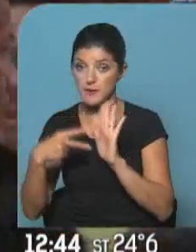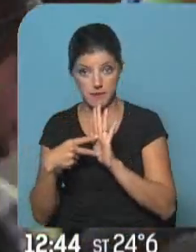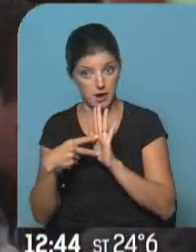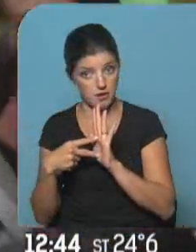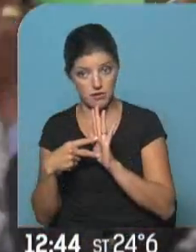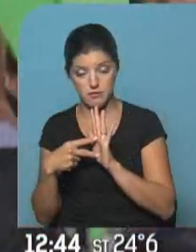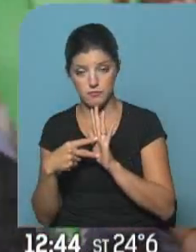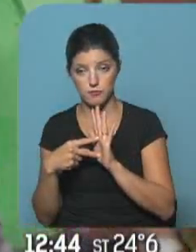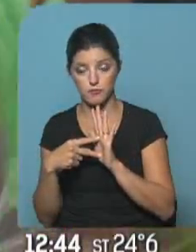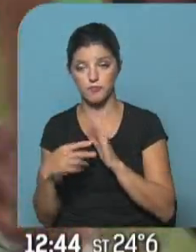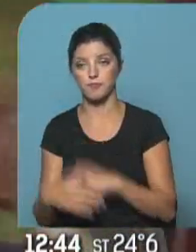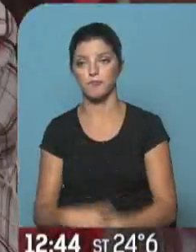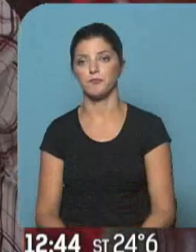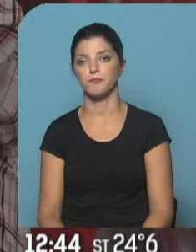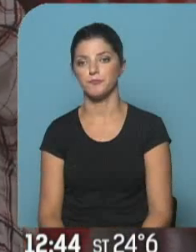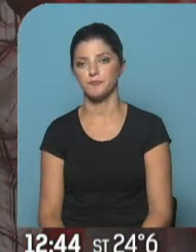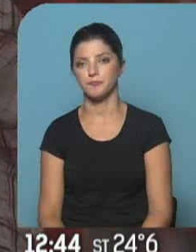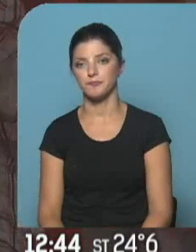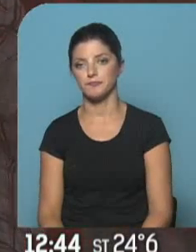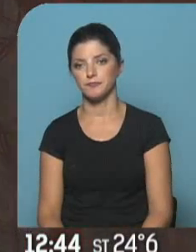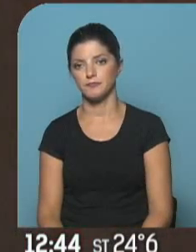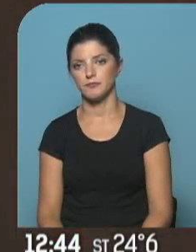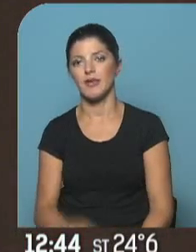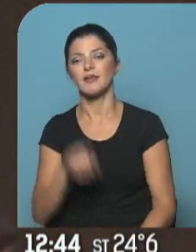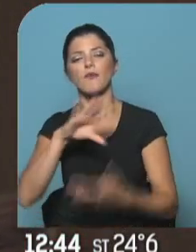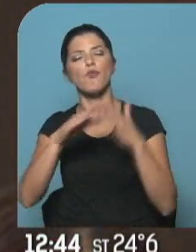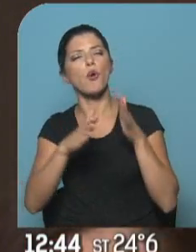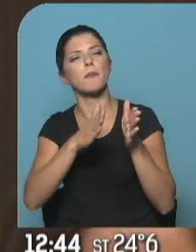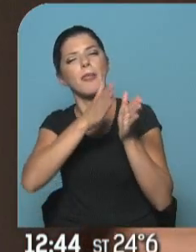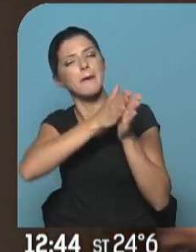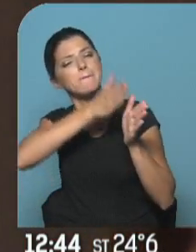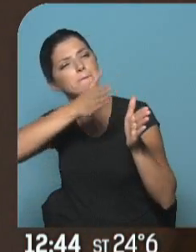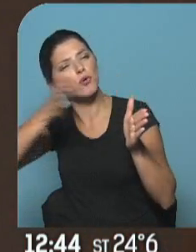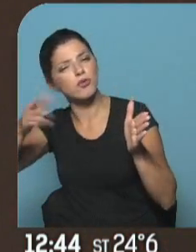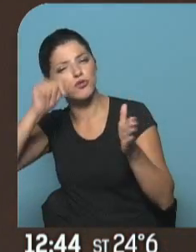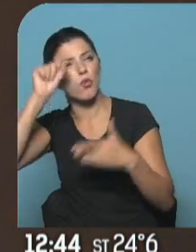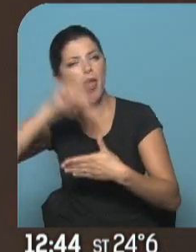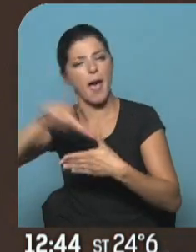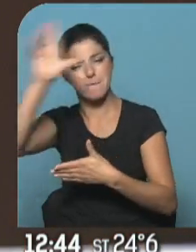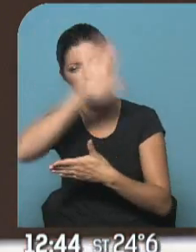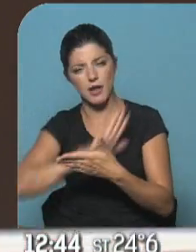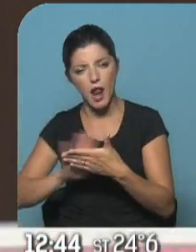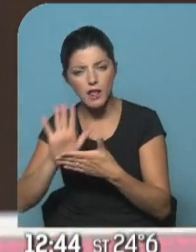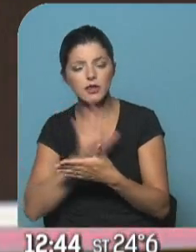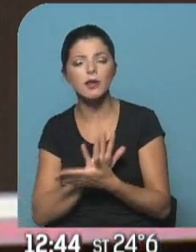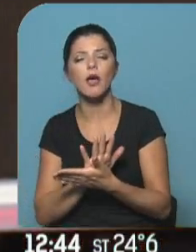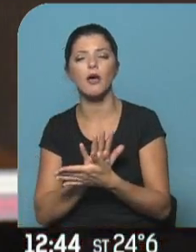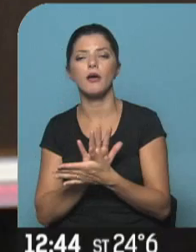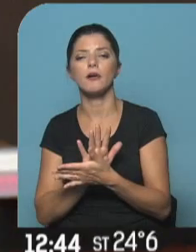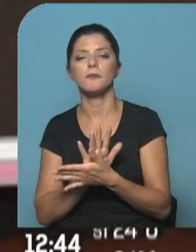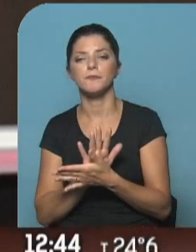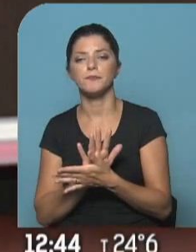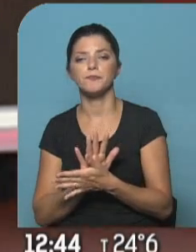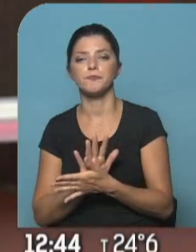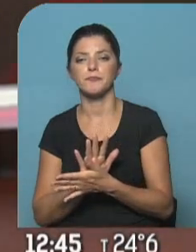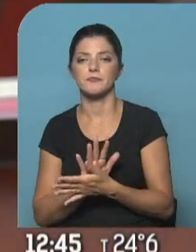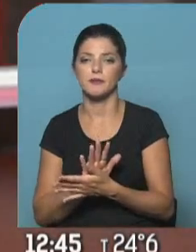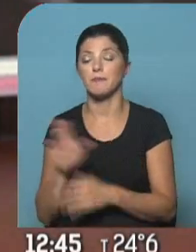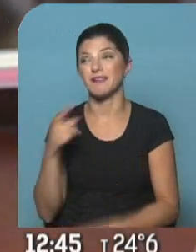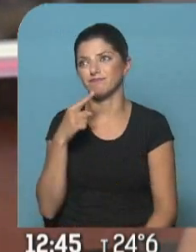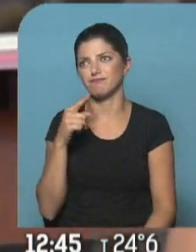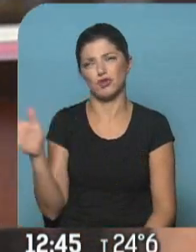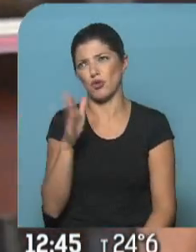que estos jóvenes procesos de América Latina no han resuelto y en la mayoría de sus casos han tenido, por no decir todos, yo creo